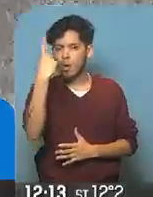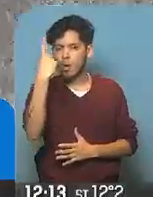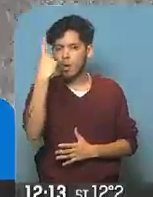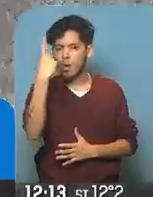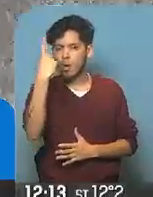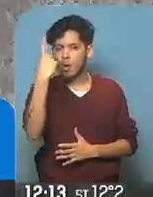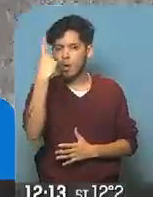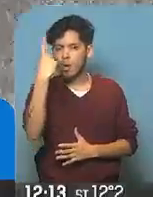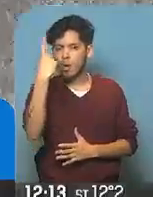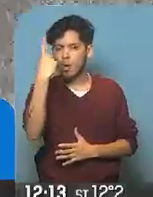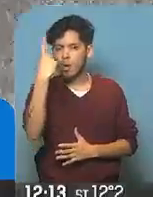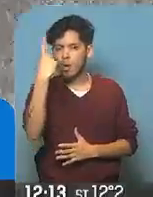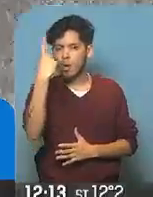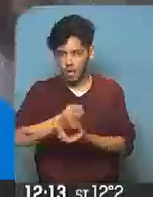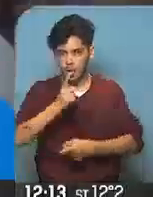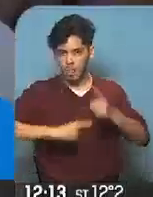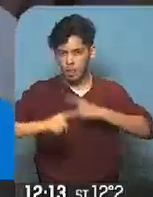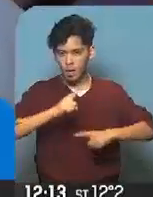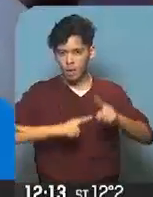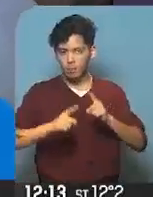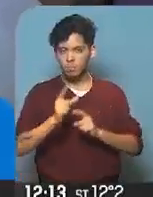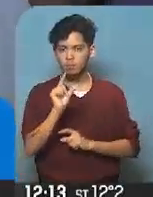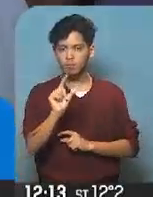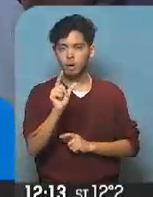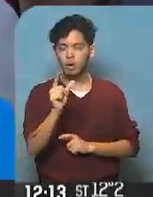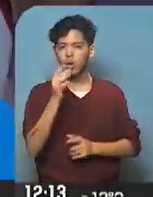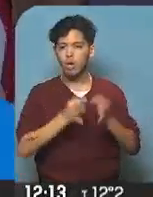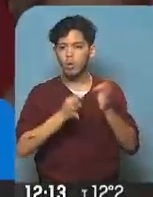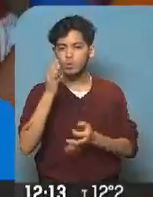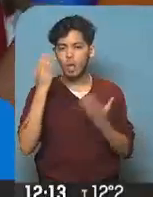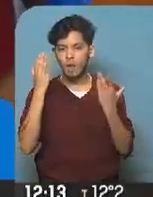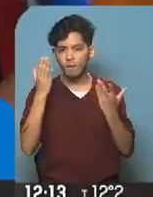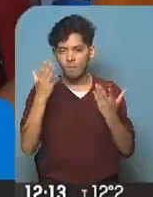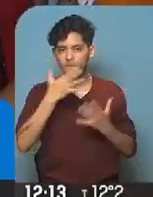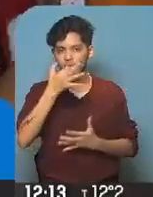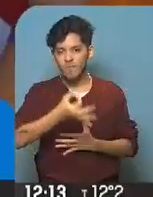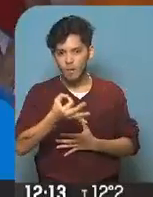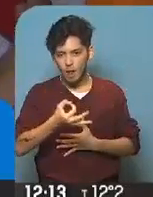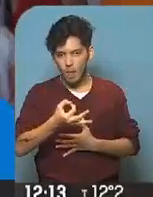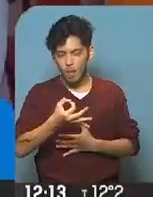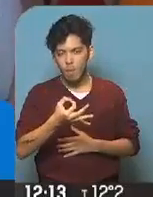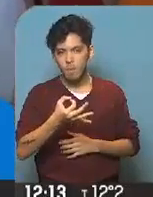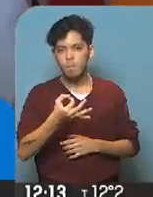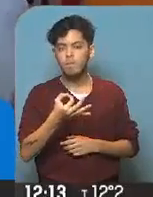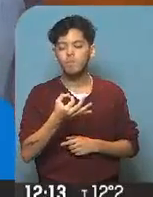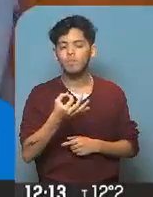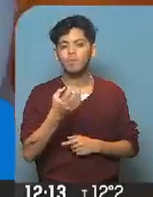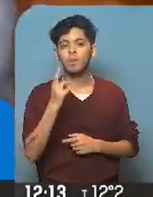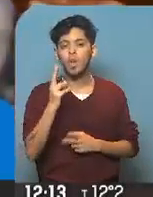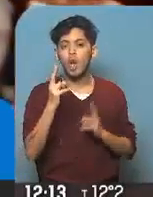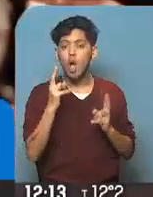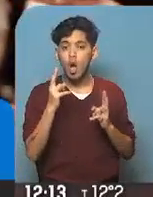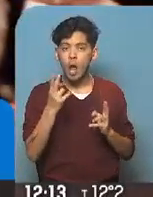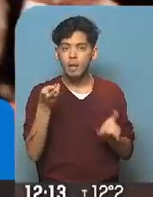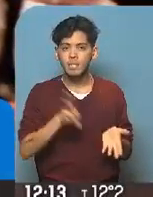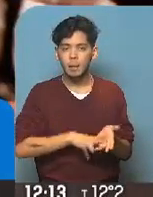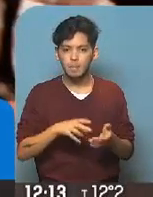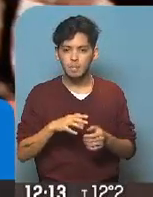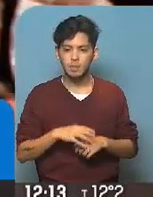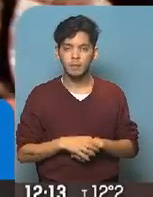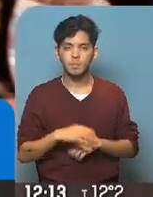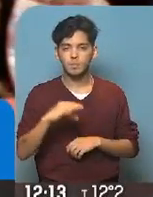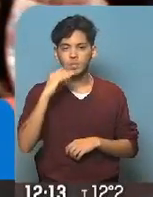operativo. Un poco de justicia al fin, verdadera, y que espero que se repita.